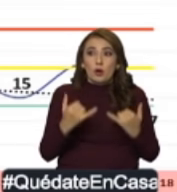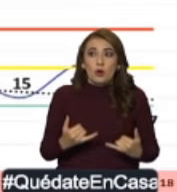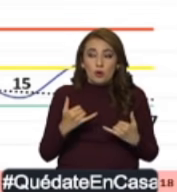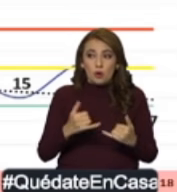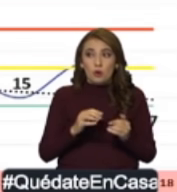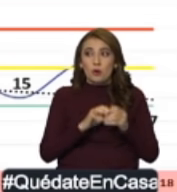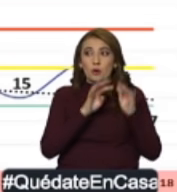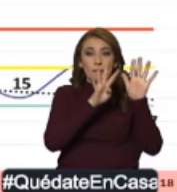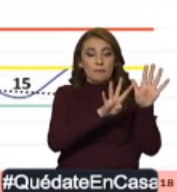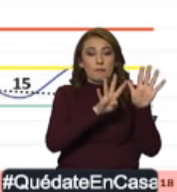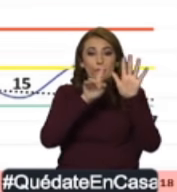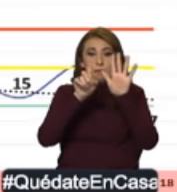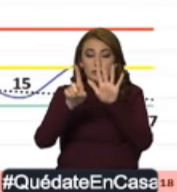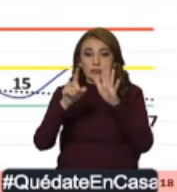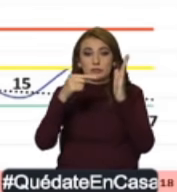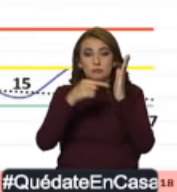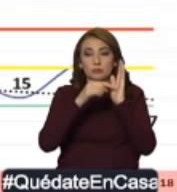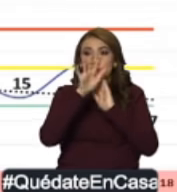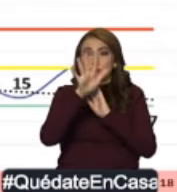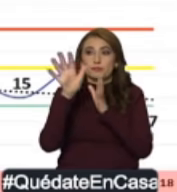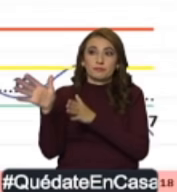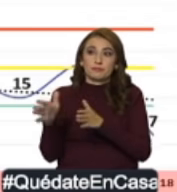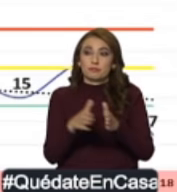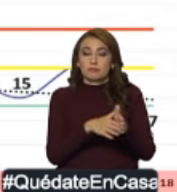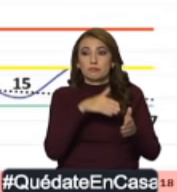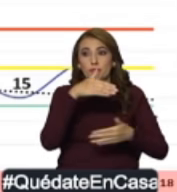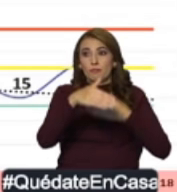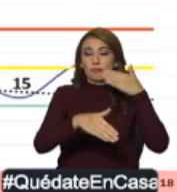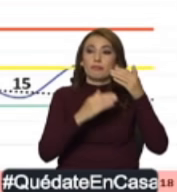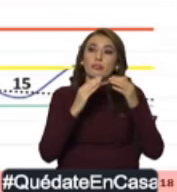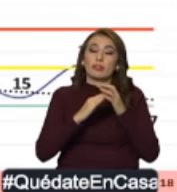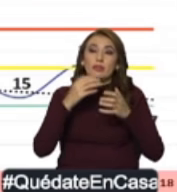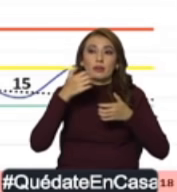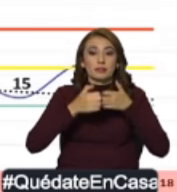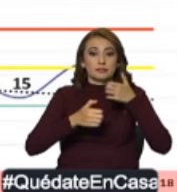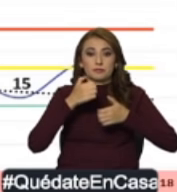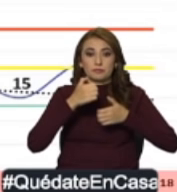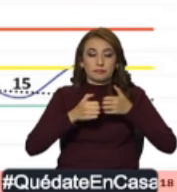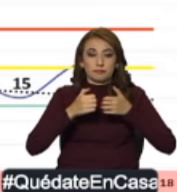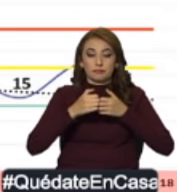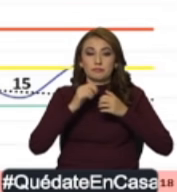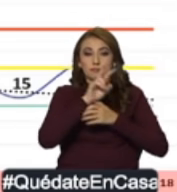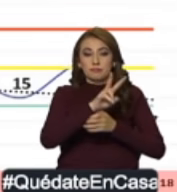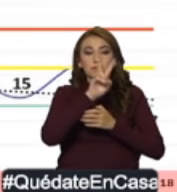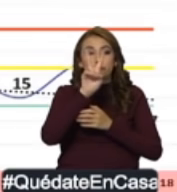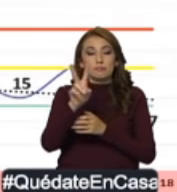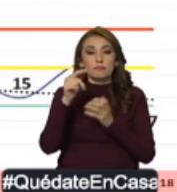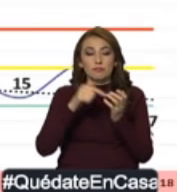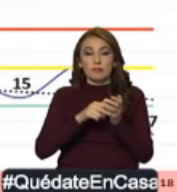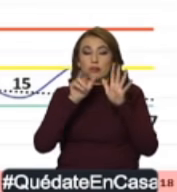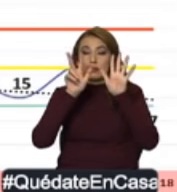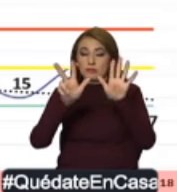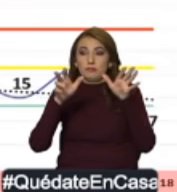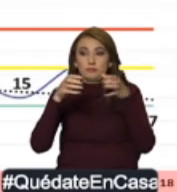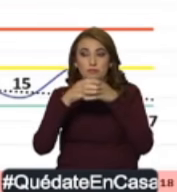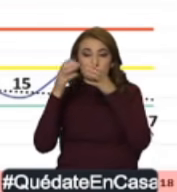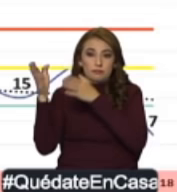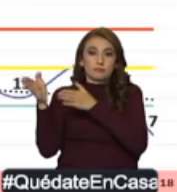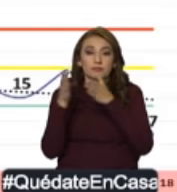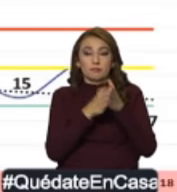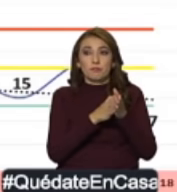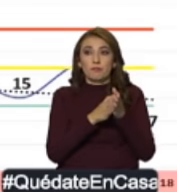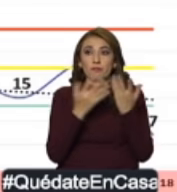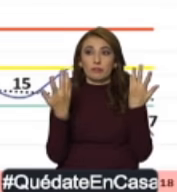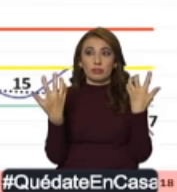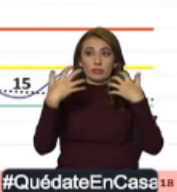en 96.5 con un promedio semanal de 22.8 y en la crisis